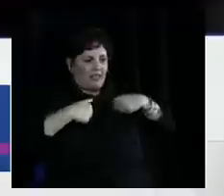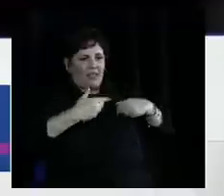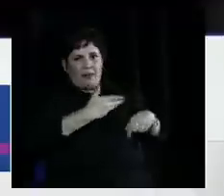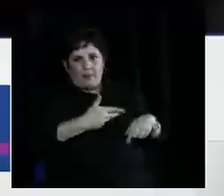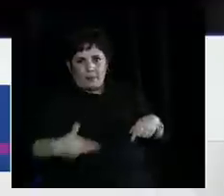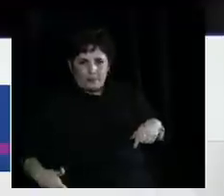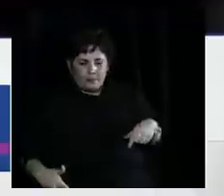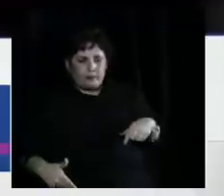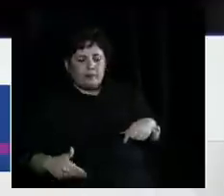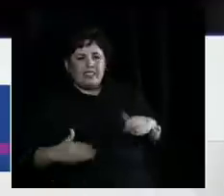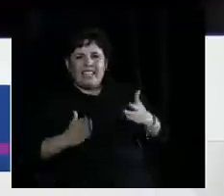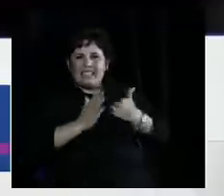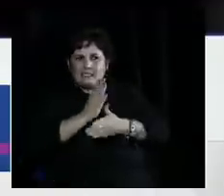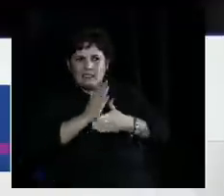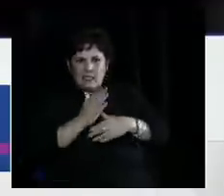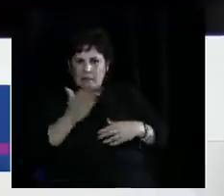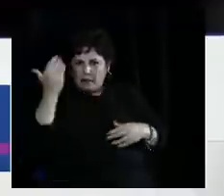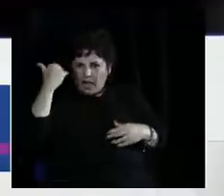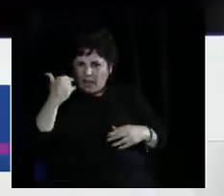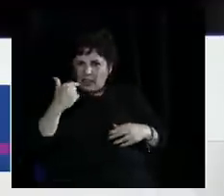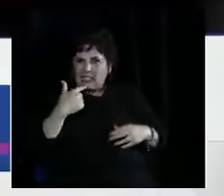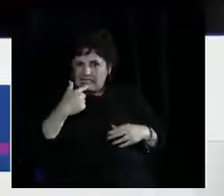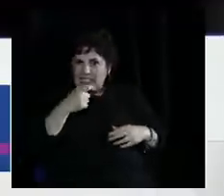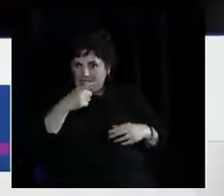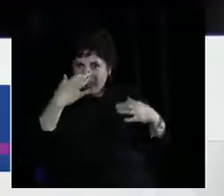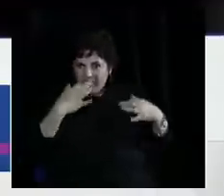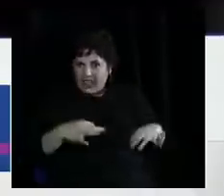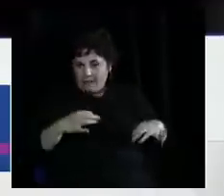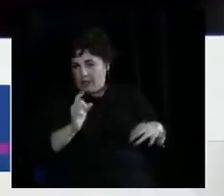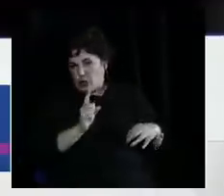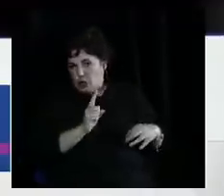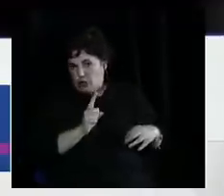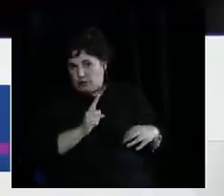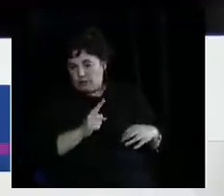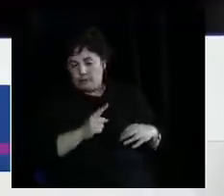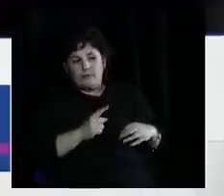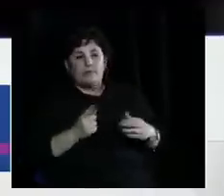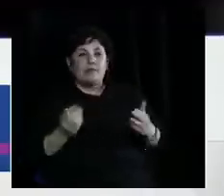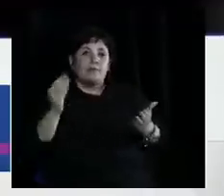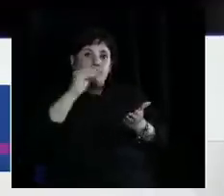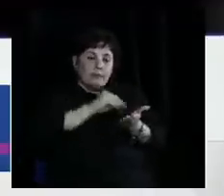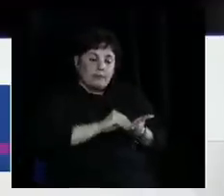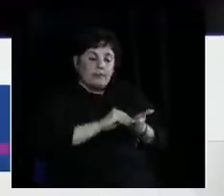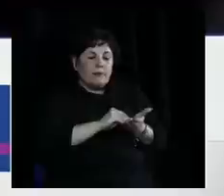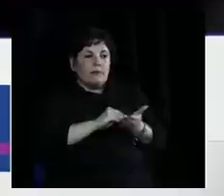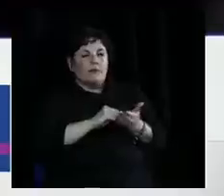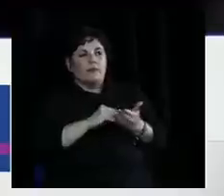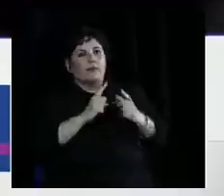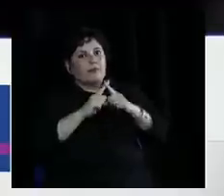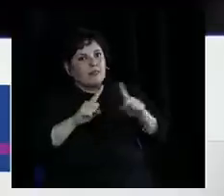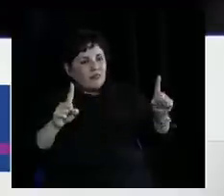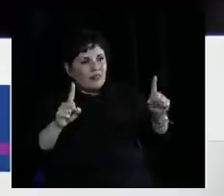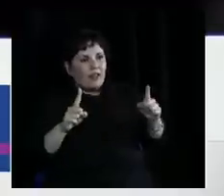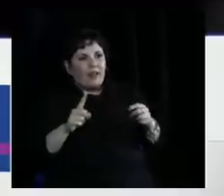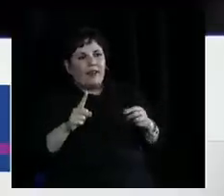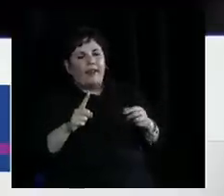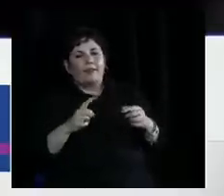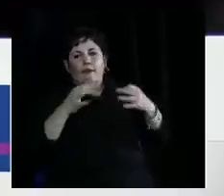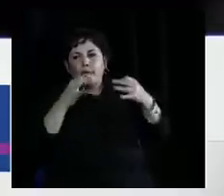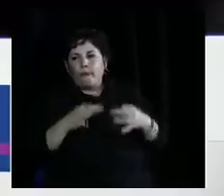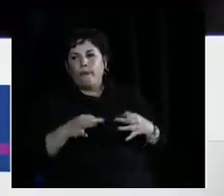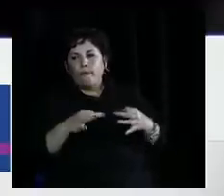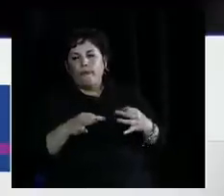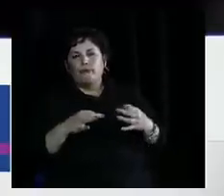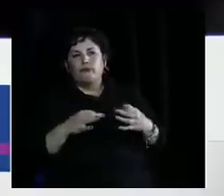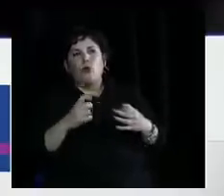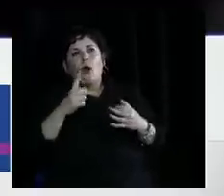primer lugar, el hecho de que siempre haya pasado no quiere decir que esté bien. Y además, una cosa es que esto suceda